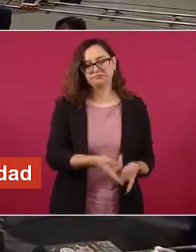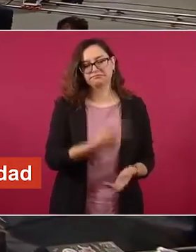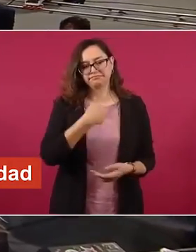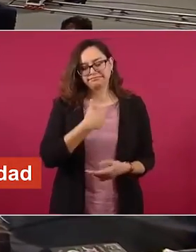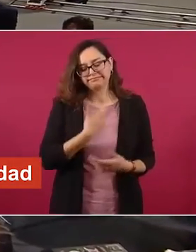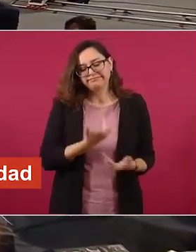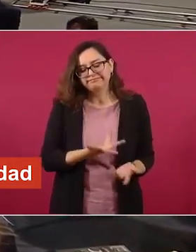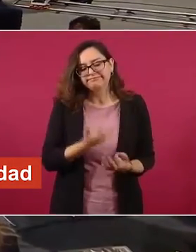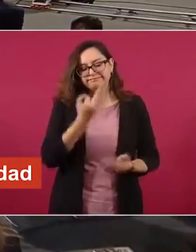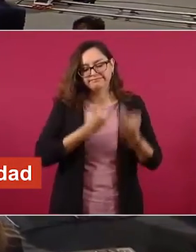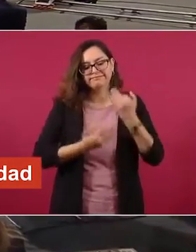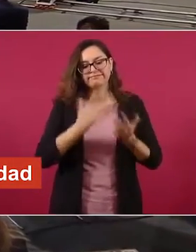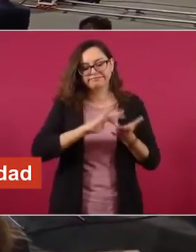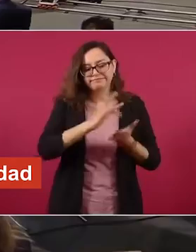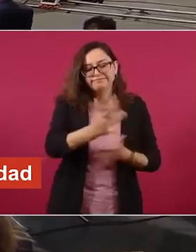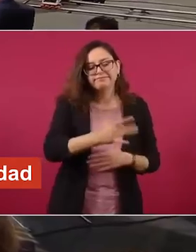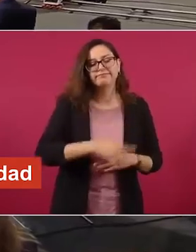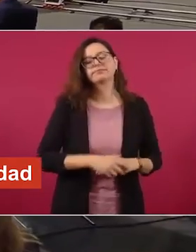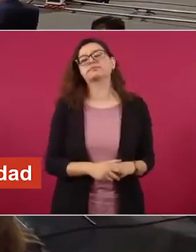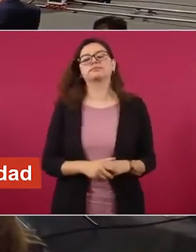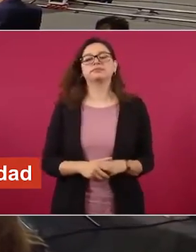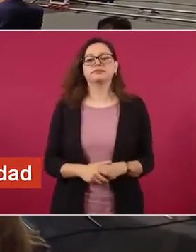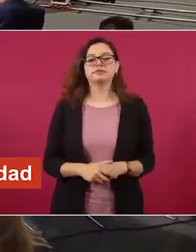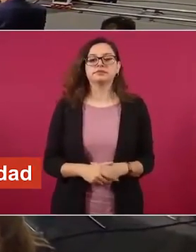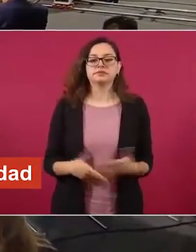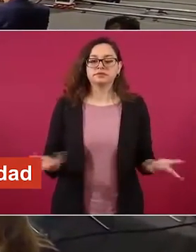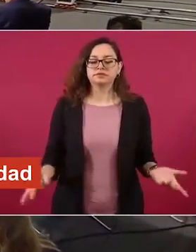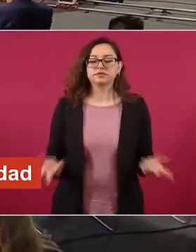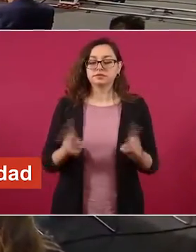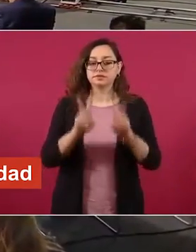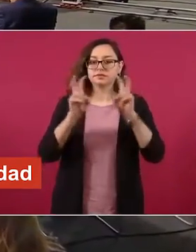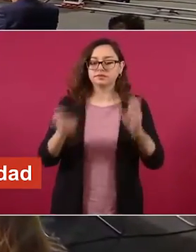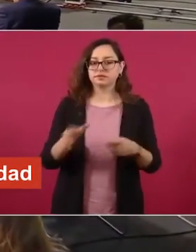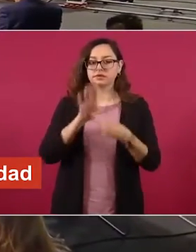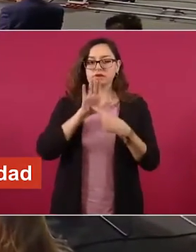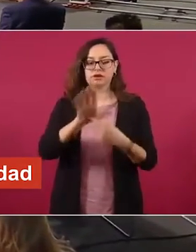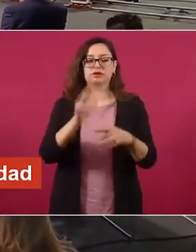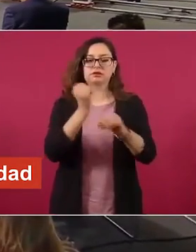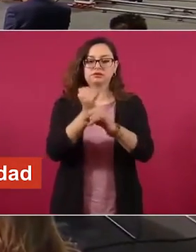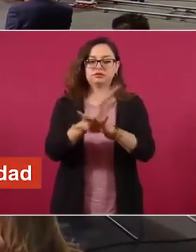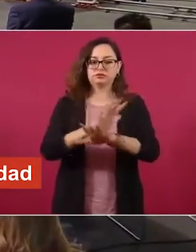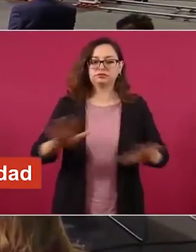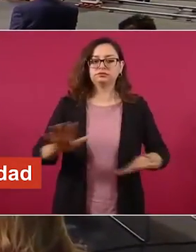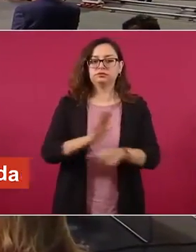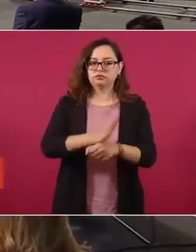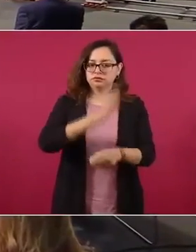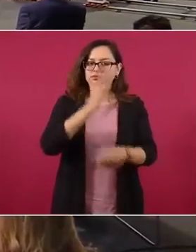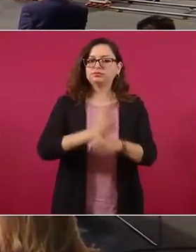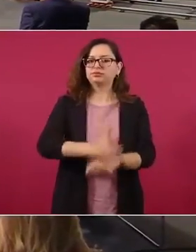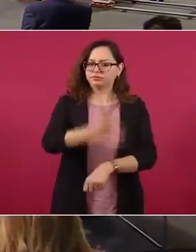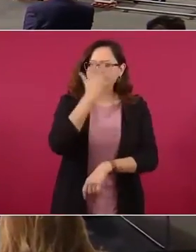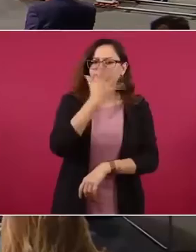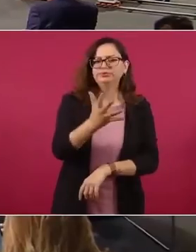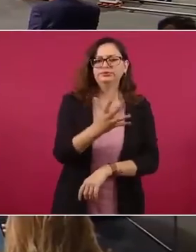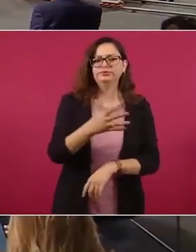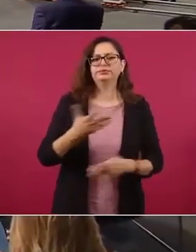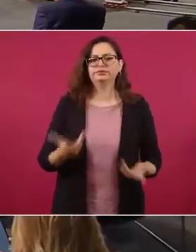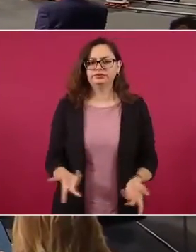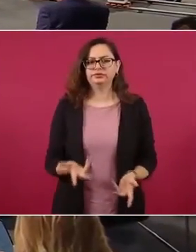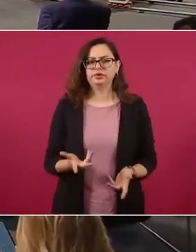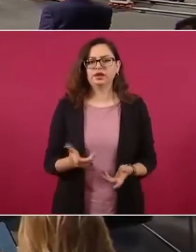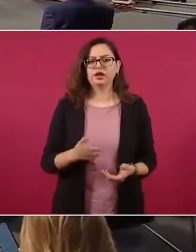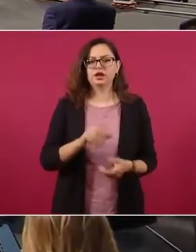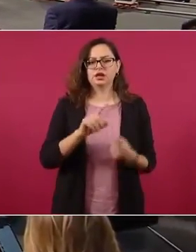Cero Impunidad, No Hay Crimen Sin Castigo, que es un esfuerzo del Gobierno de México, la Secretaría de la Defensa Nacional,